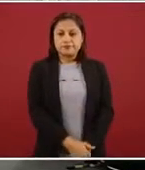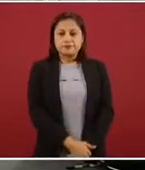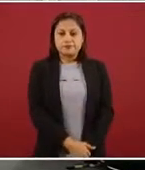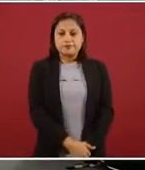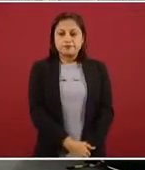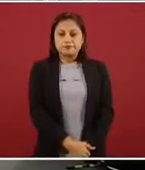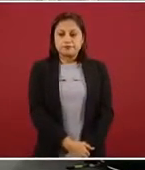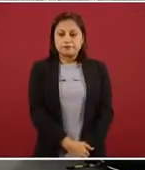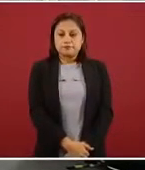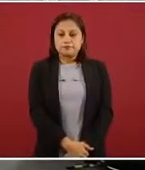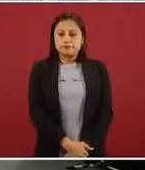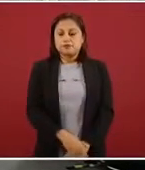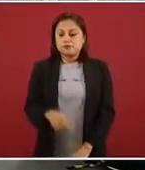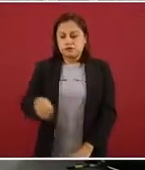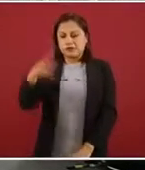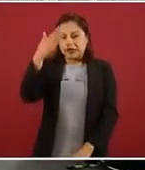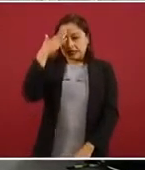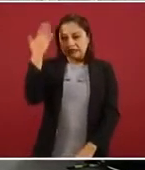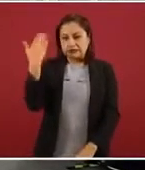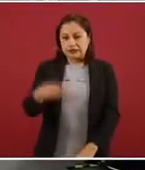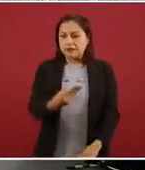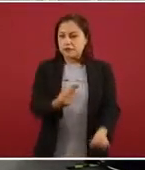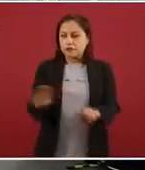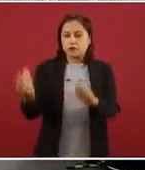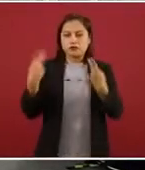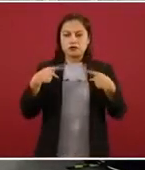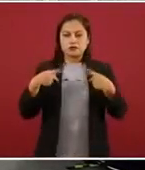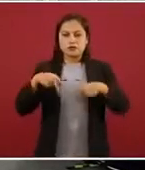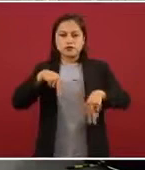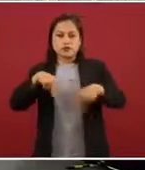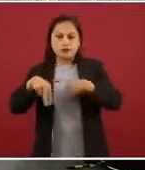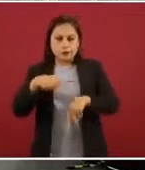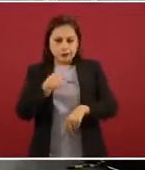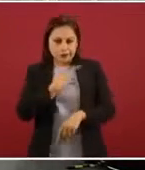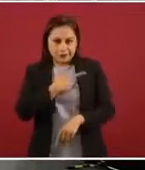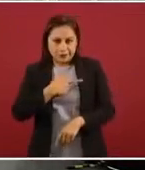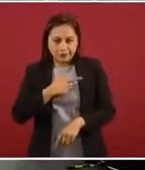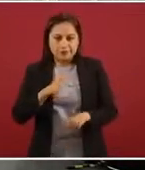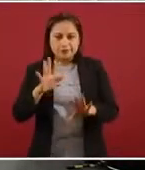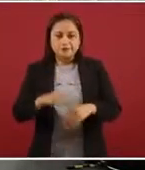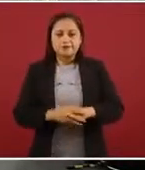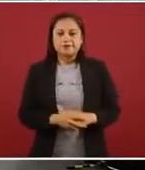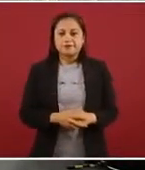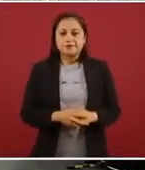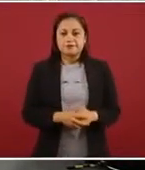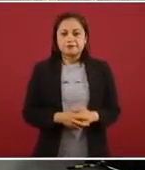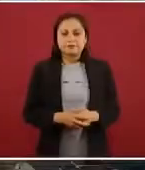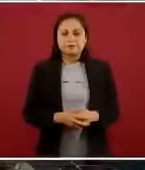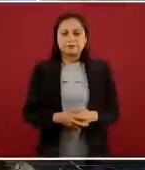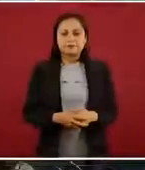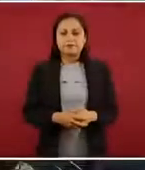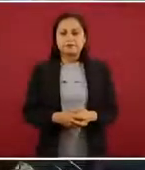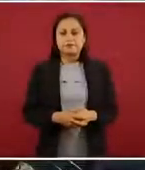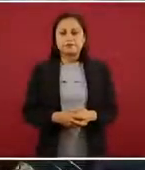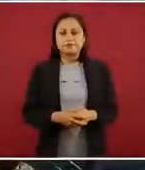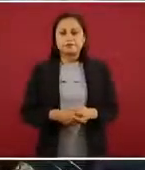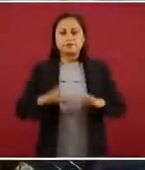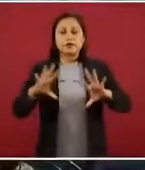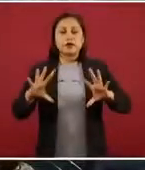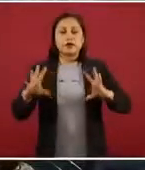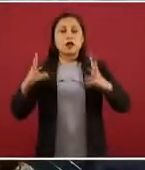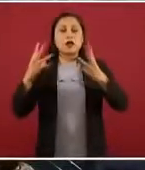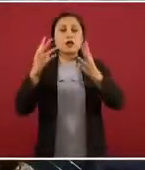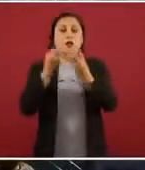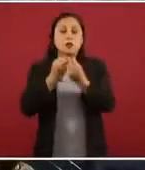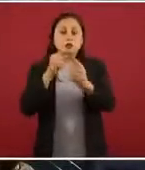Ustedes saben que hay mucha gente que le gusta el fútbol. La campaña de esta jornada número 19 se llama Juntos por la Paz. Unidos